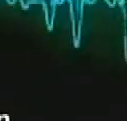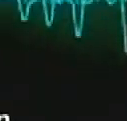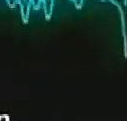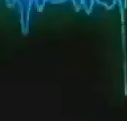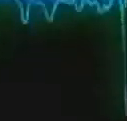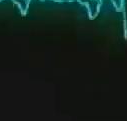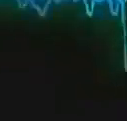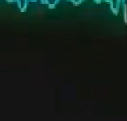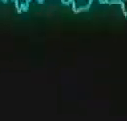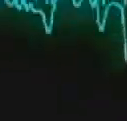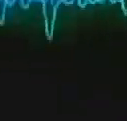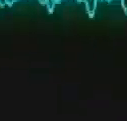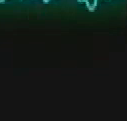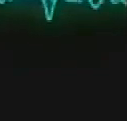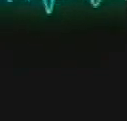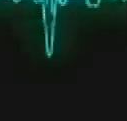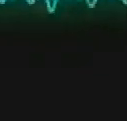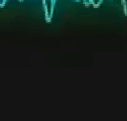una cuestión.